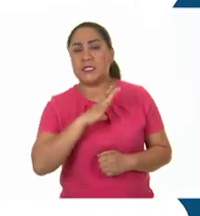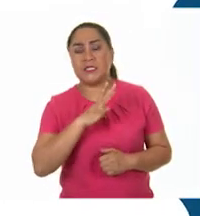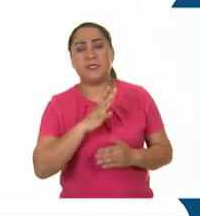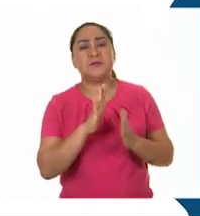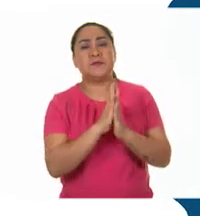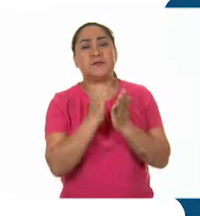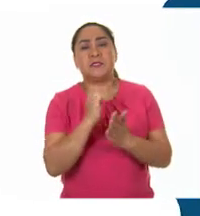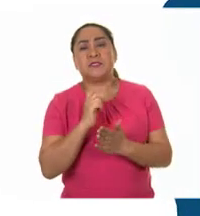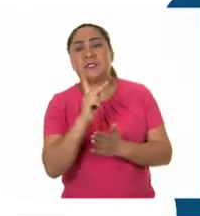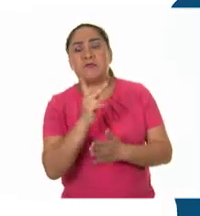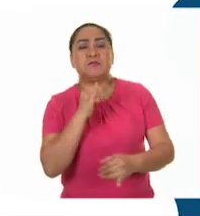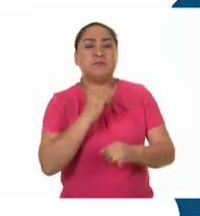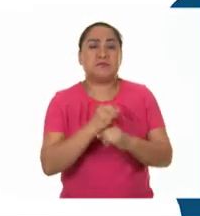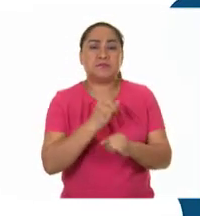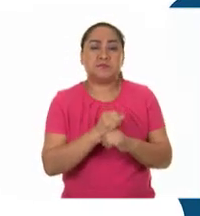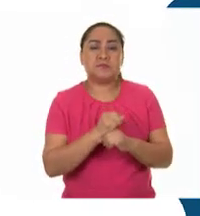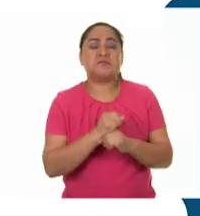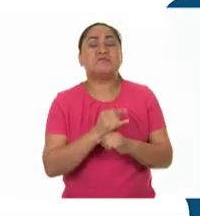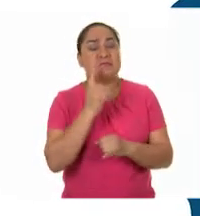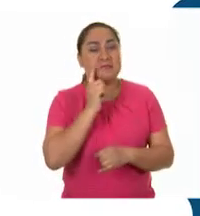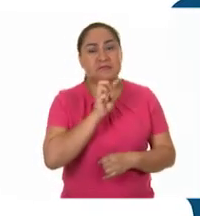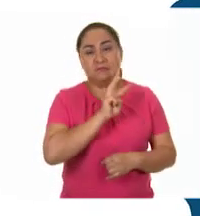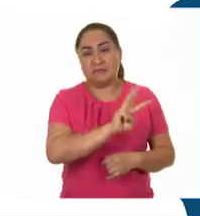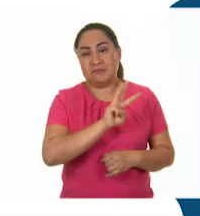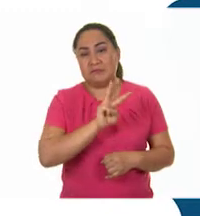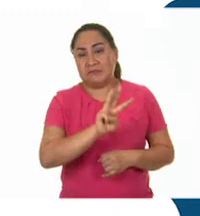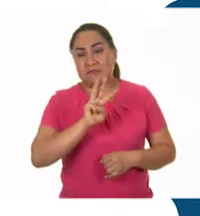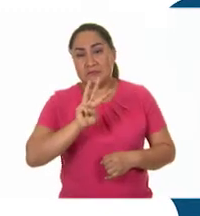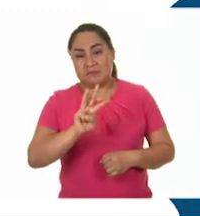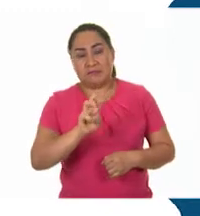los libros de texto en la página